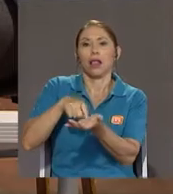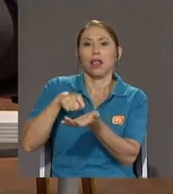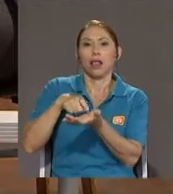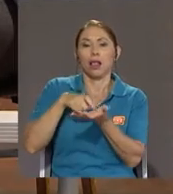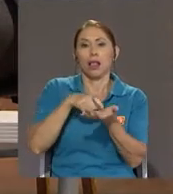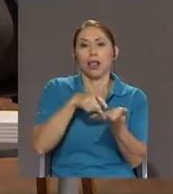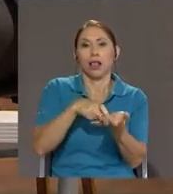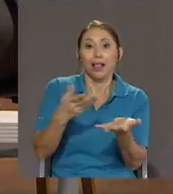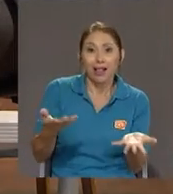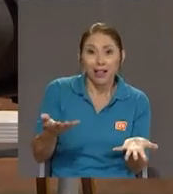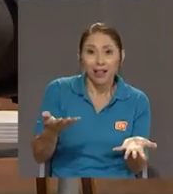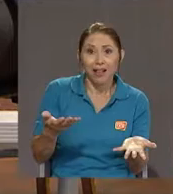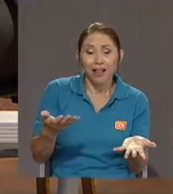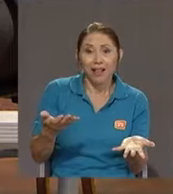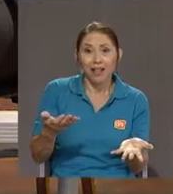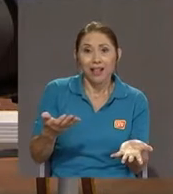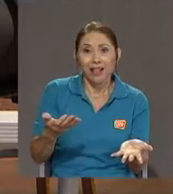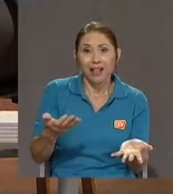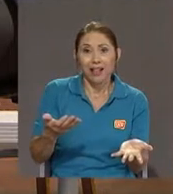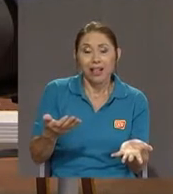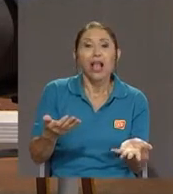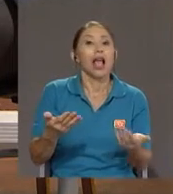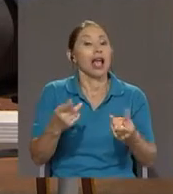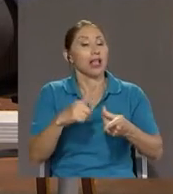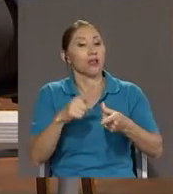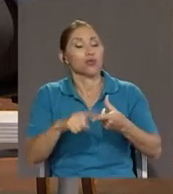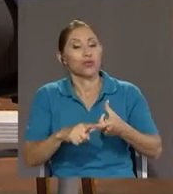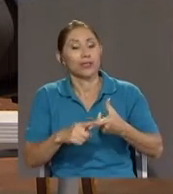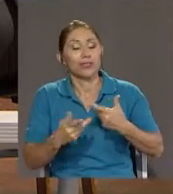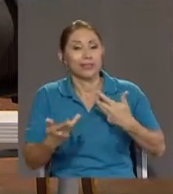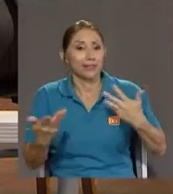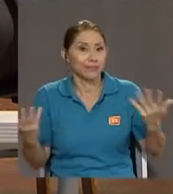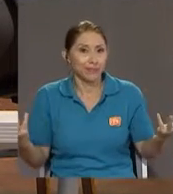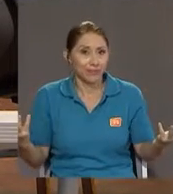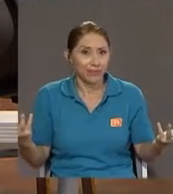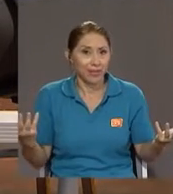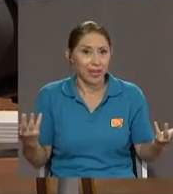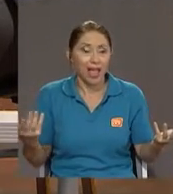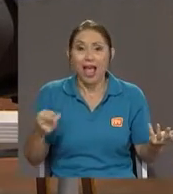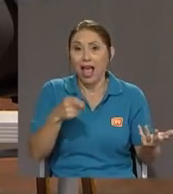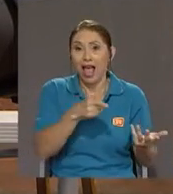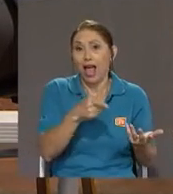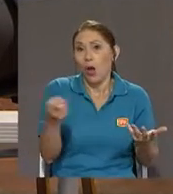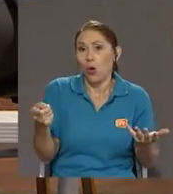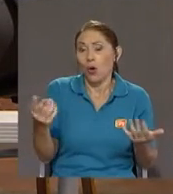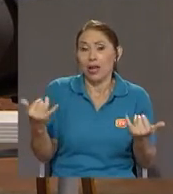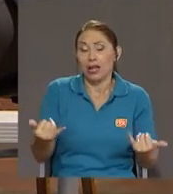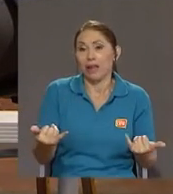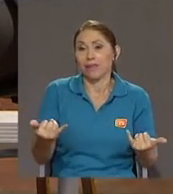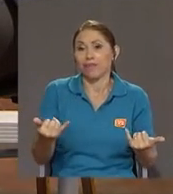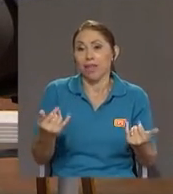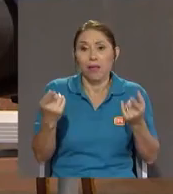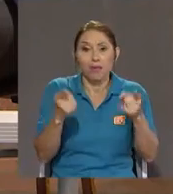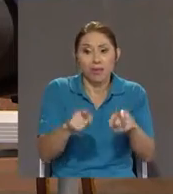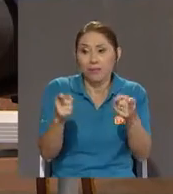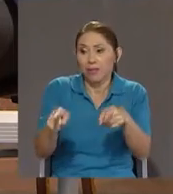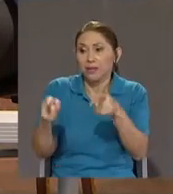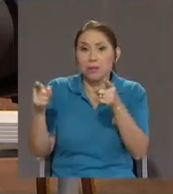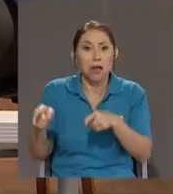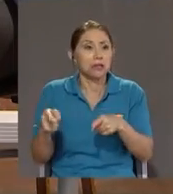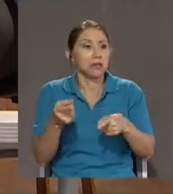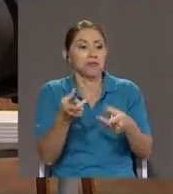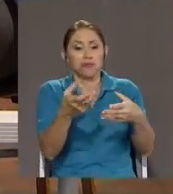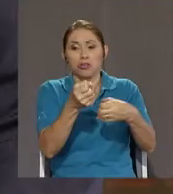los ladrillos los reciben con todas las cosas que hay junto a esos ladrillos, las universidades, y ni gracias dicen.